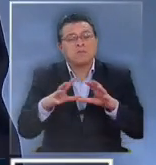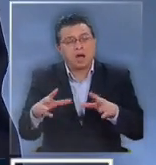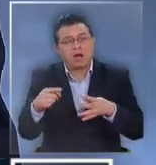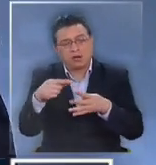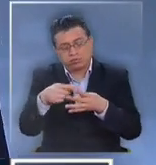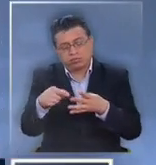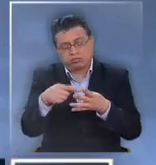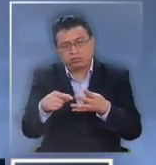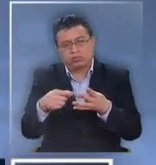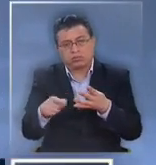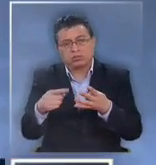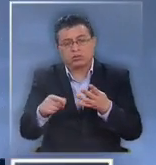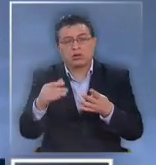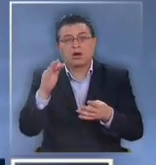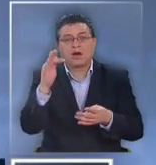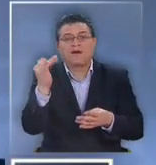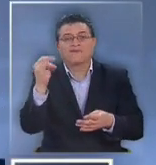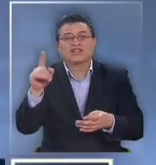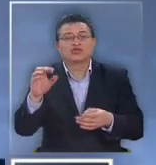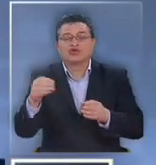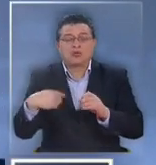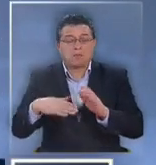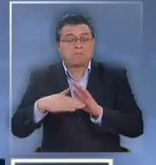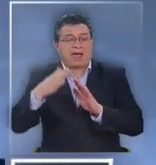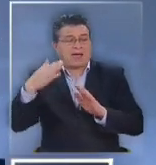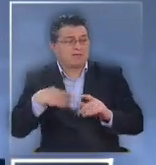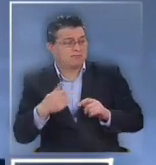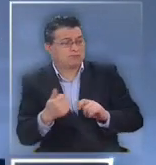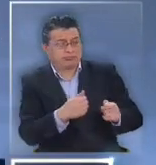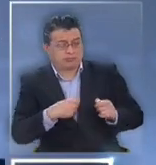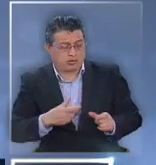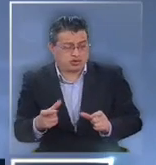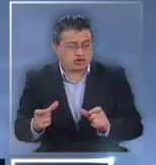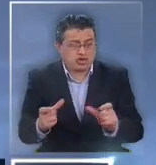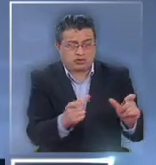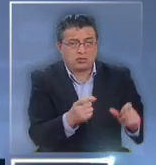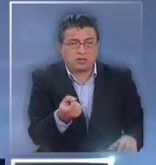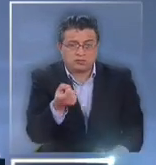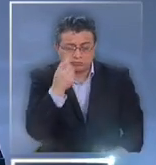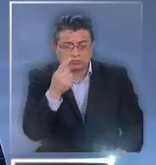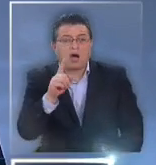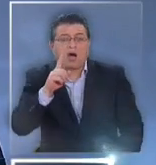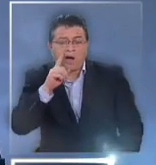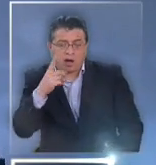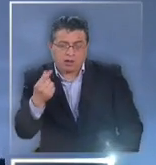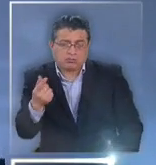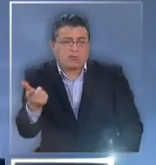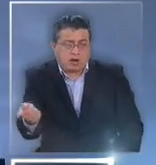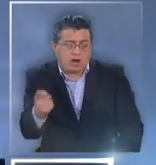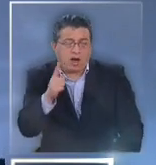el fisco para poder controlar y hacer los test y